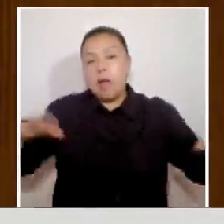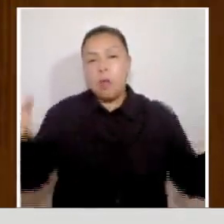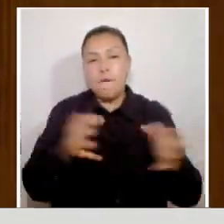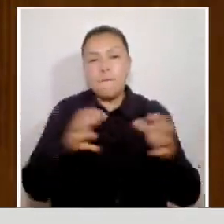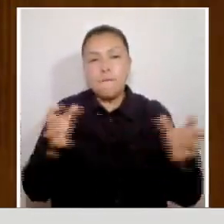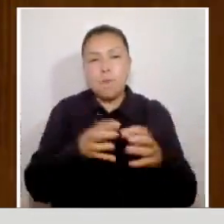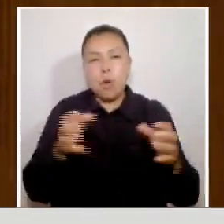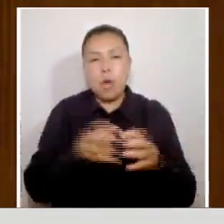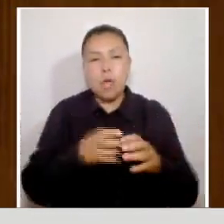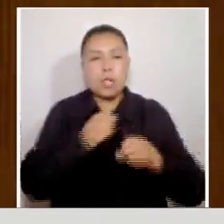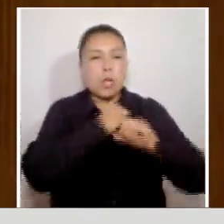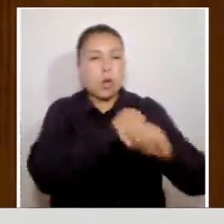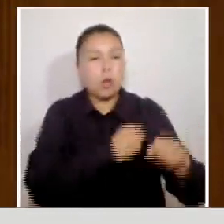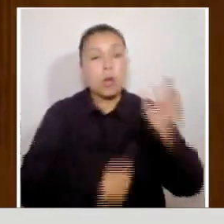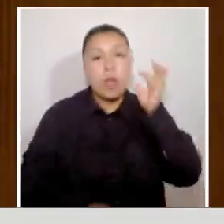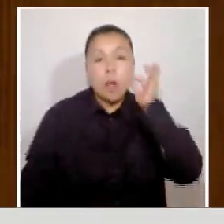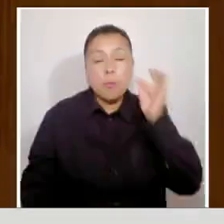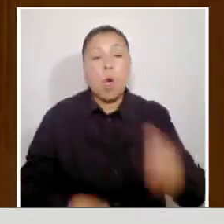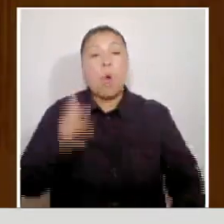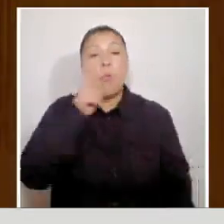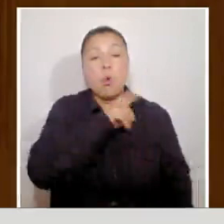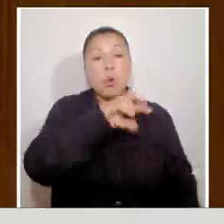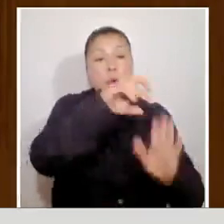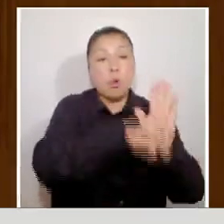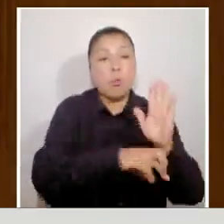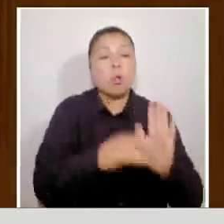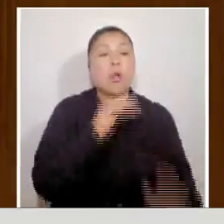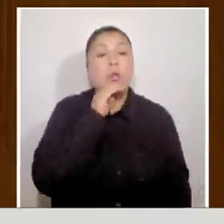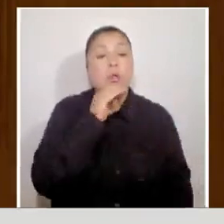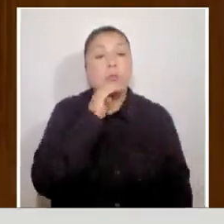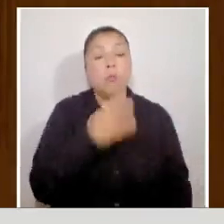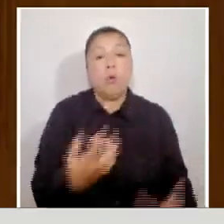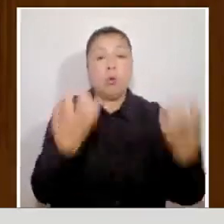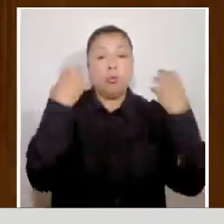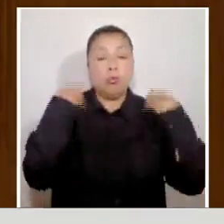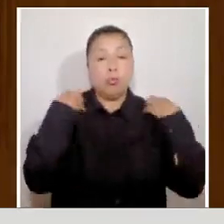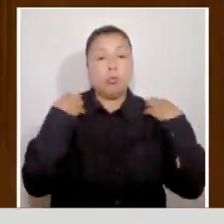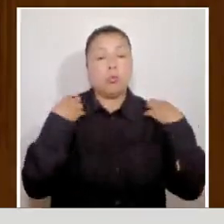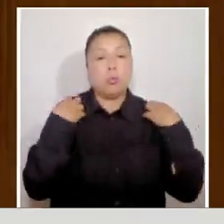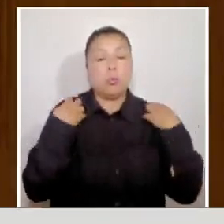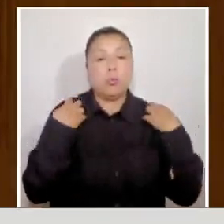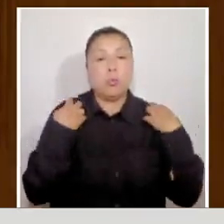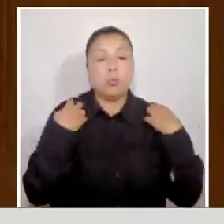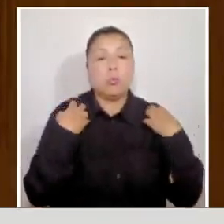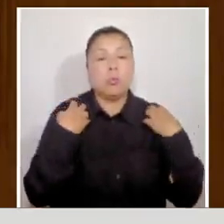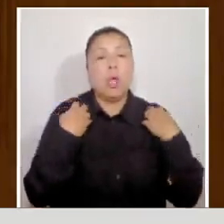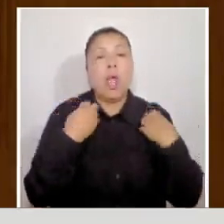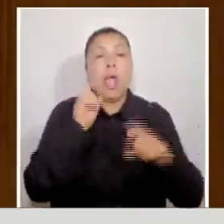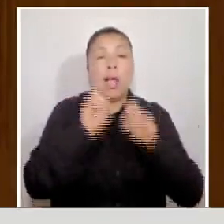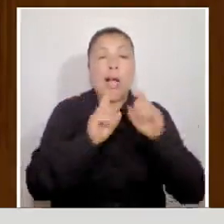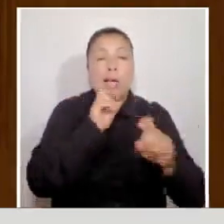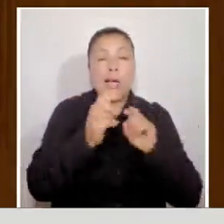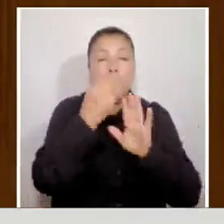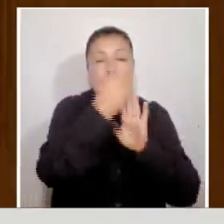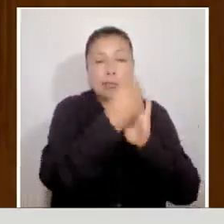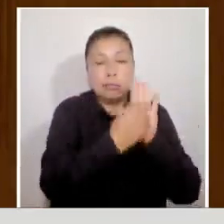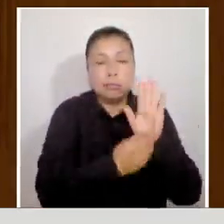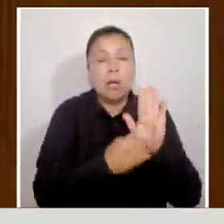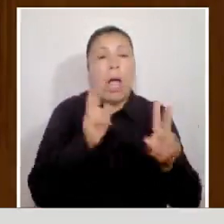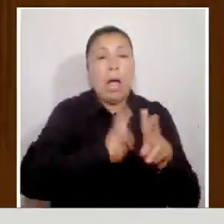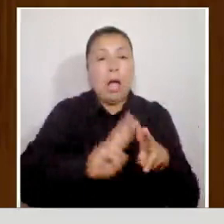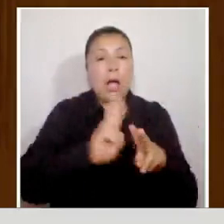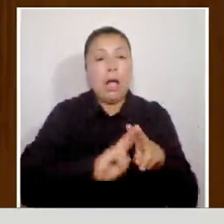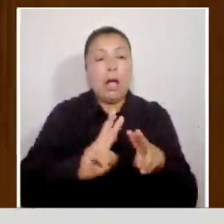ella Por último el proyecto tampoco se hace cargo de las gruesas y contundentes críticas realizadas al